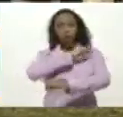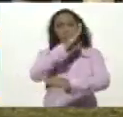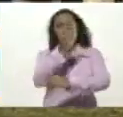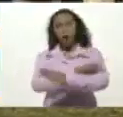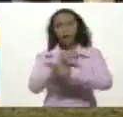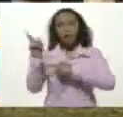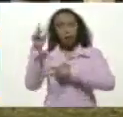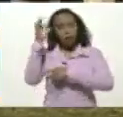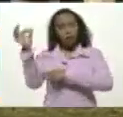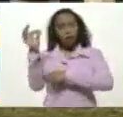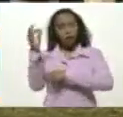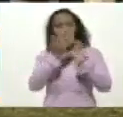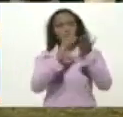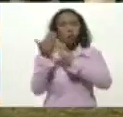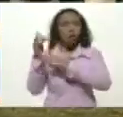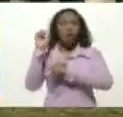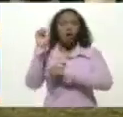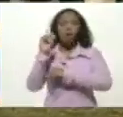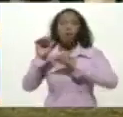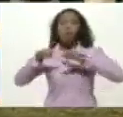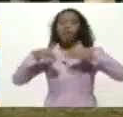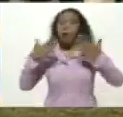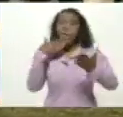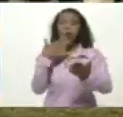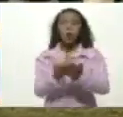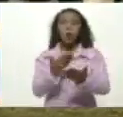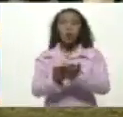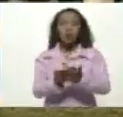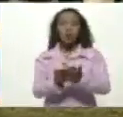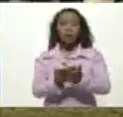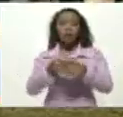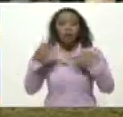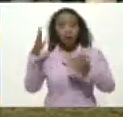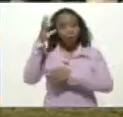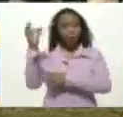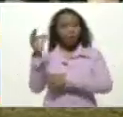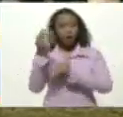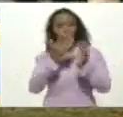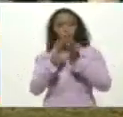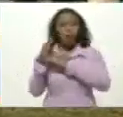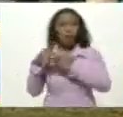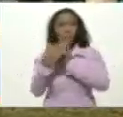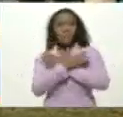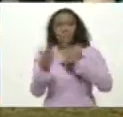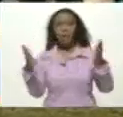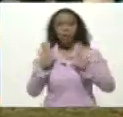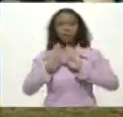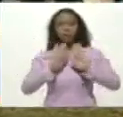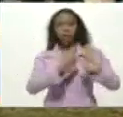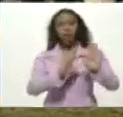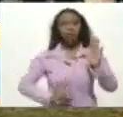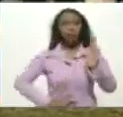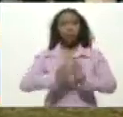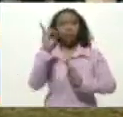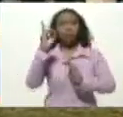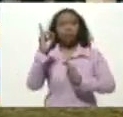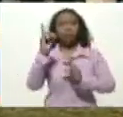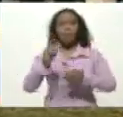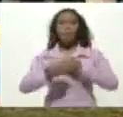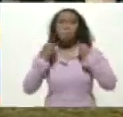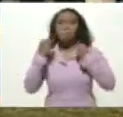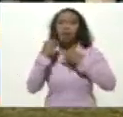este Consejo Comunal y también cuáles son las propuestas que este Consejo Comunal está dispuesto a empujar y a desarrollar para